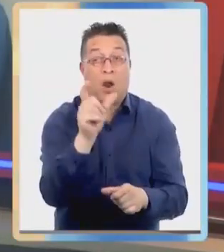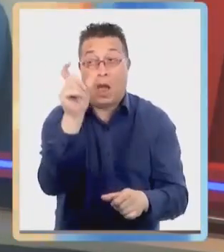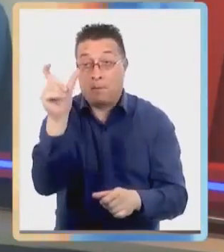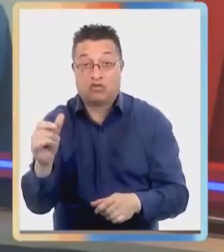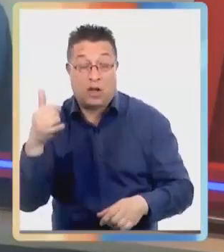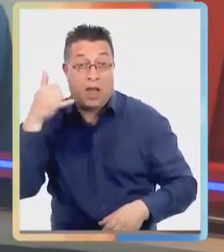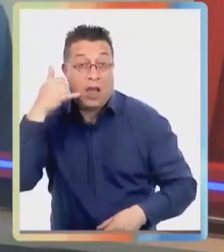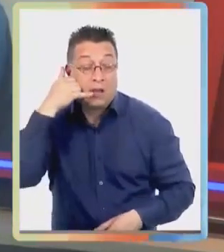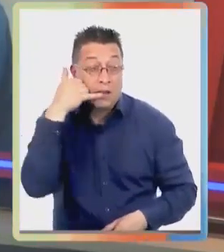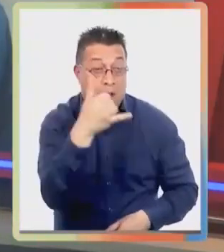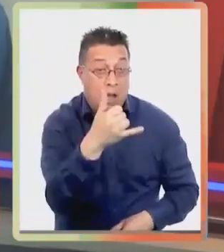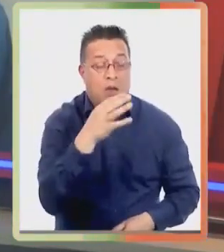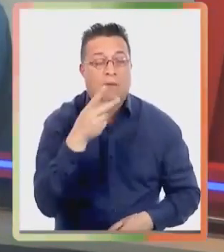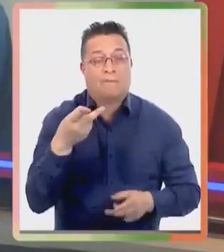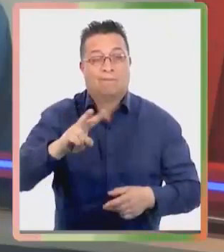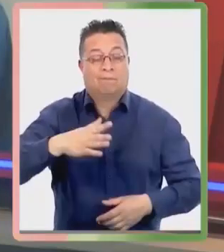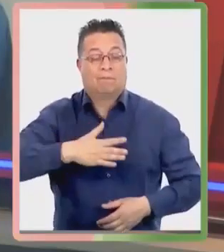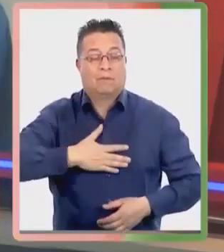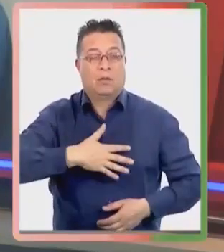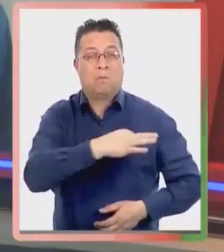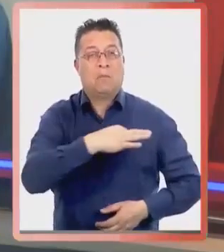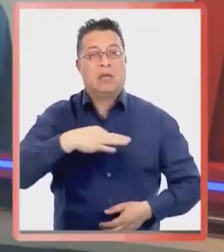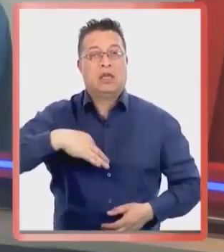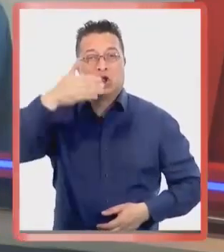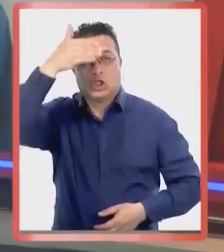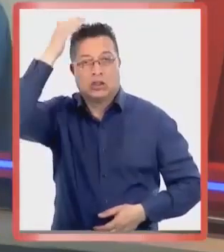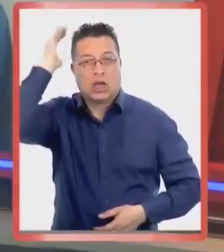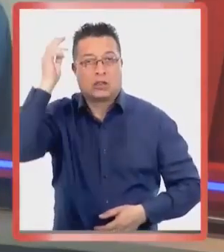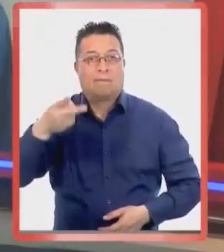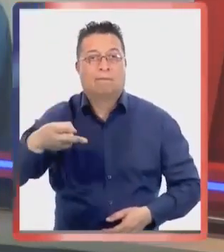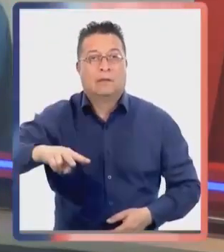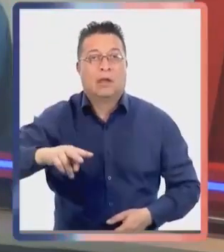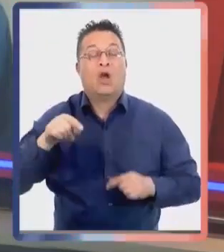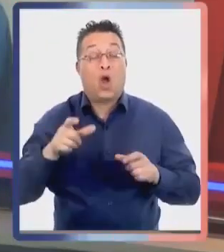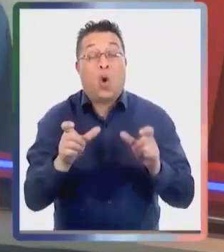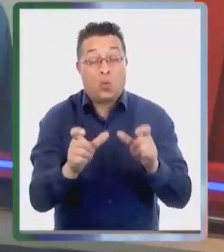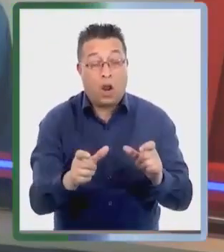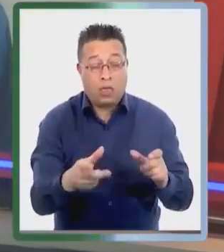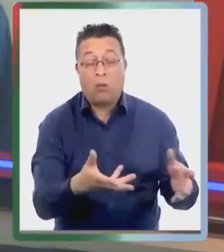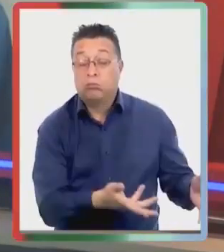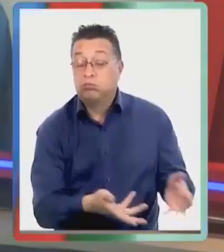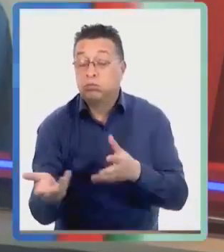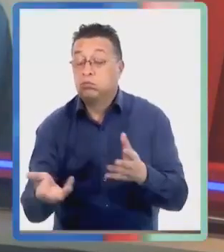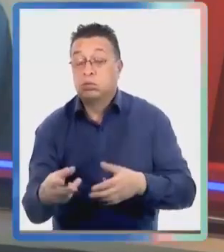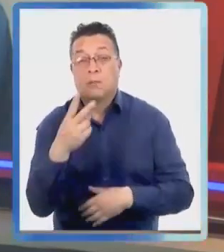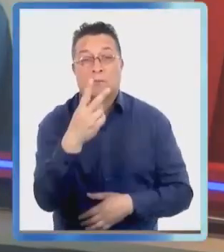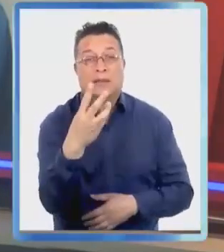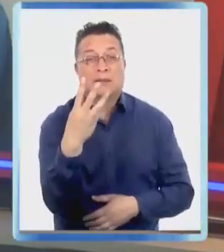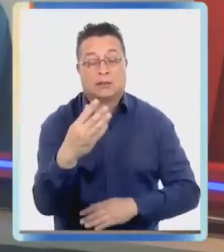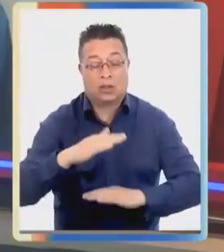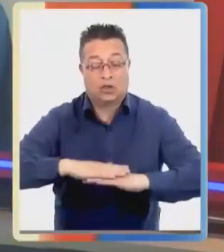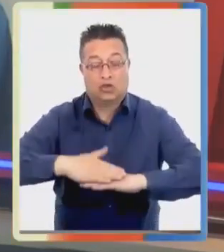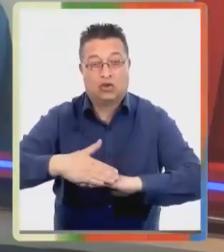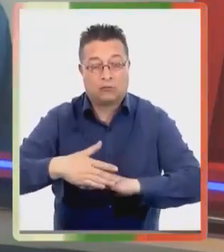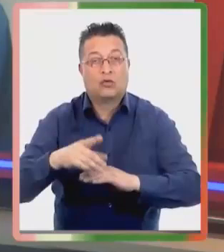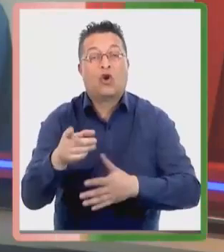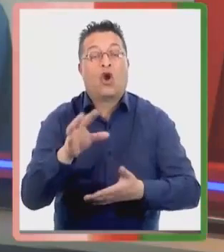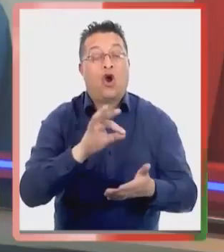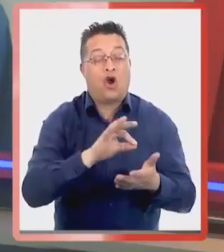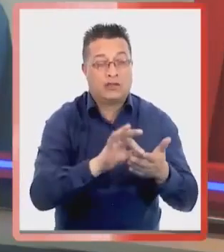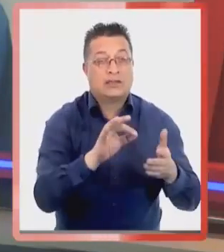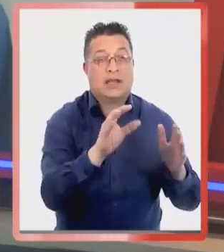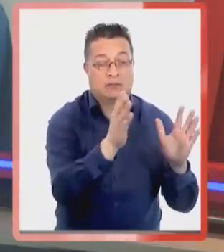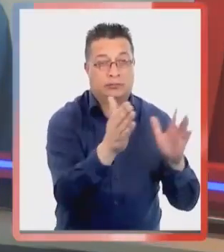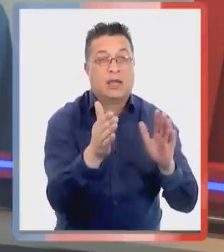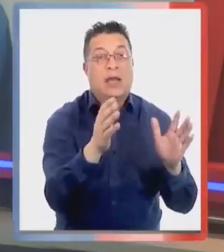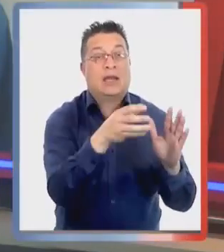para hacerse pasar por el ministro Giorgio Jackson. Y así, los propios guardias sacaron 23 notebooks de las oficinas y una caja fuerte.